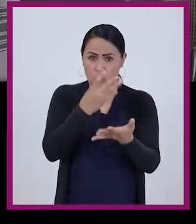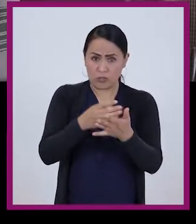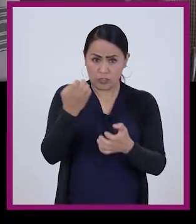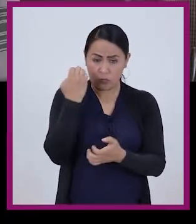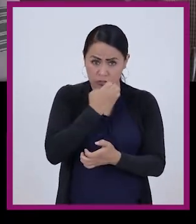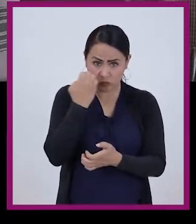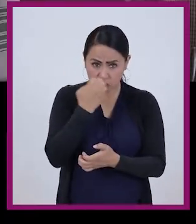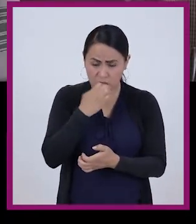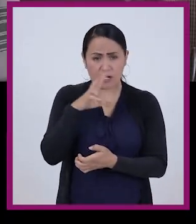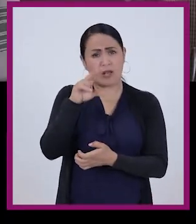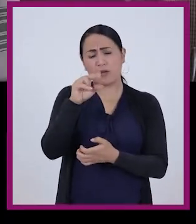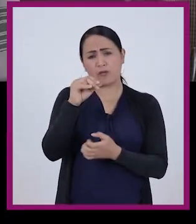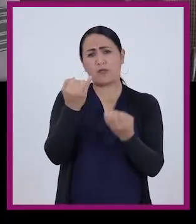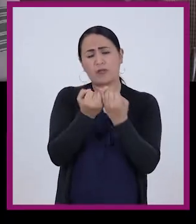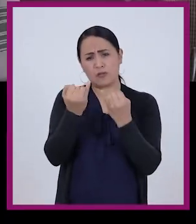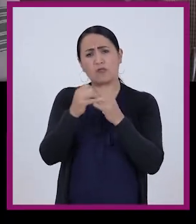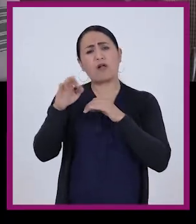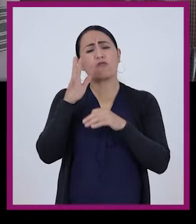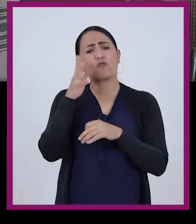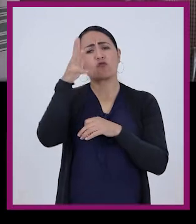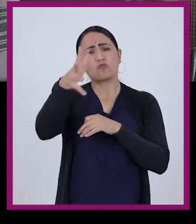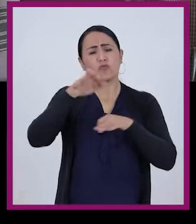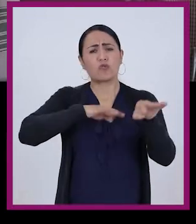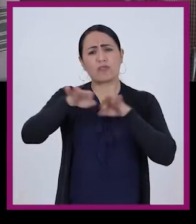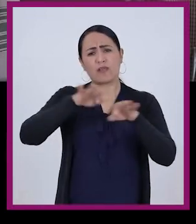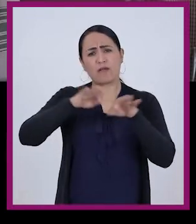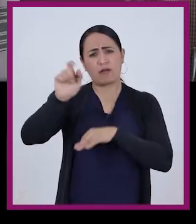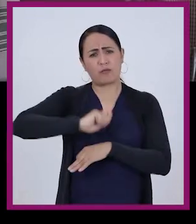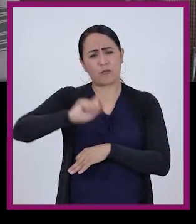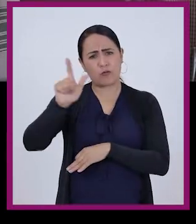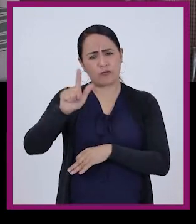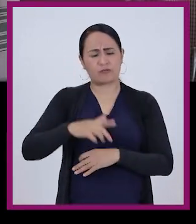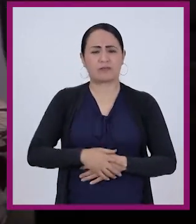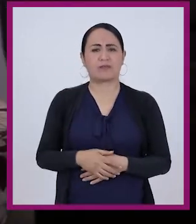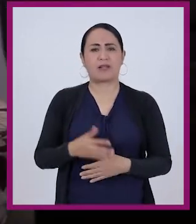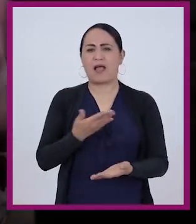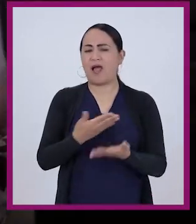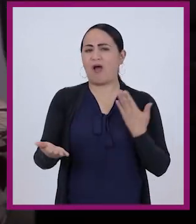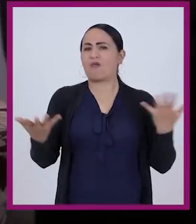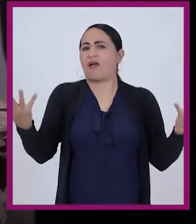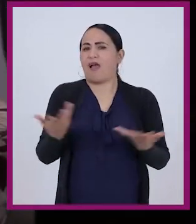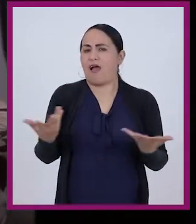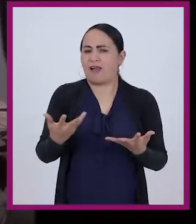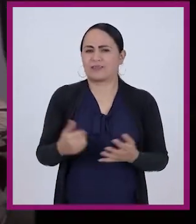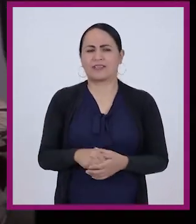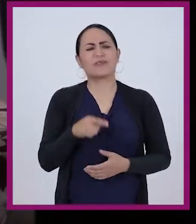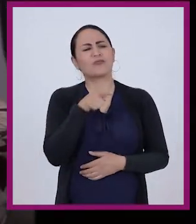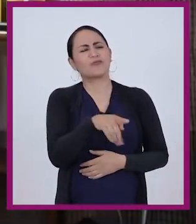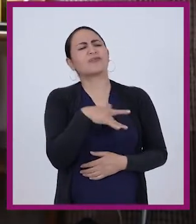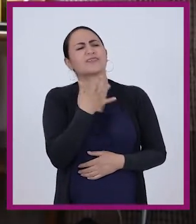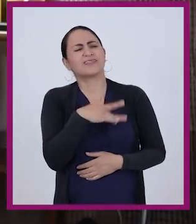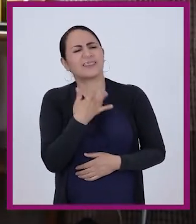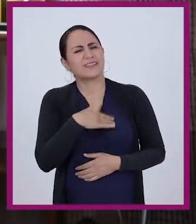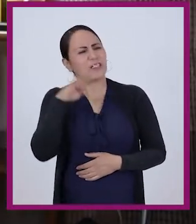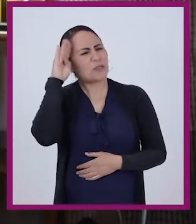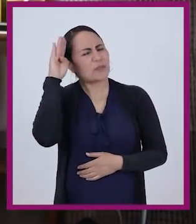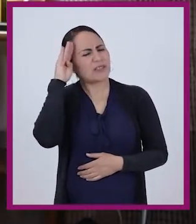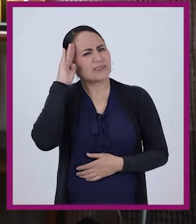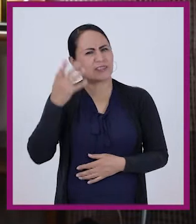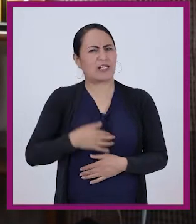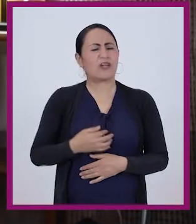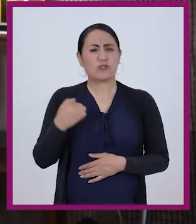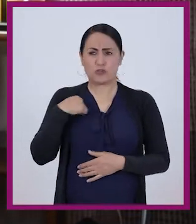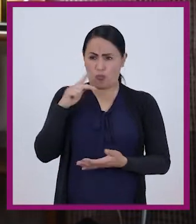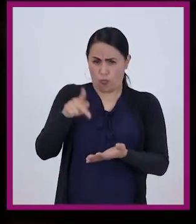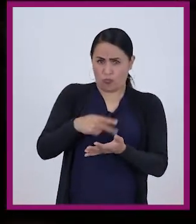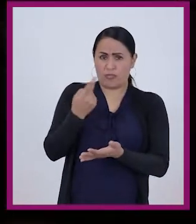solo para la escuela, sino también para tener herramientas en un escenario profesional. Ahora pasemos a la acción. ¿Qué traes entre